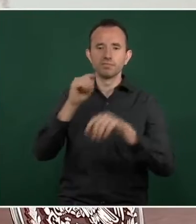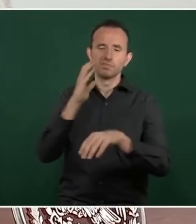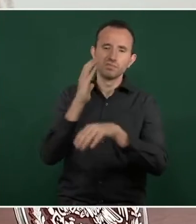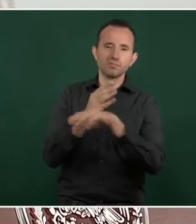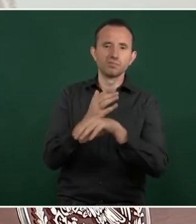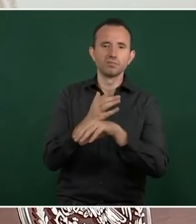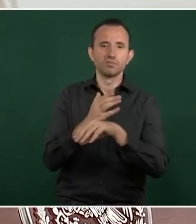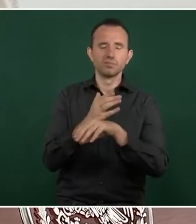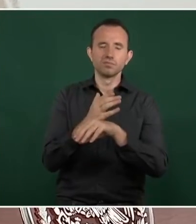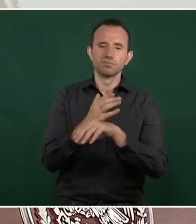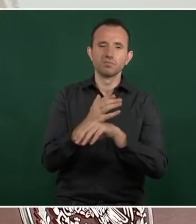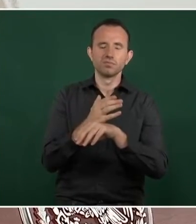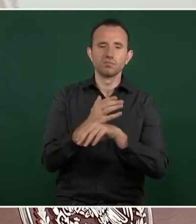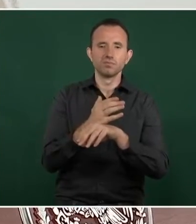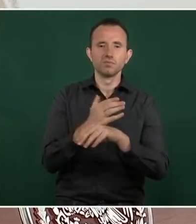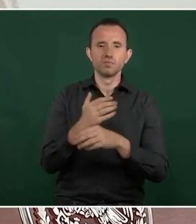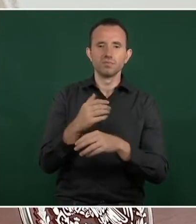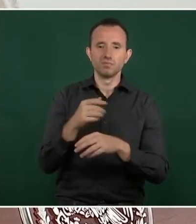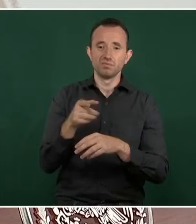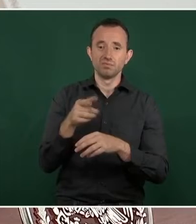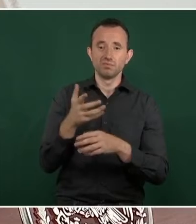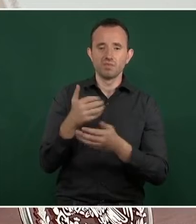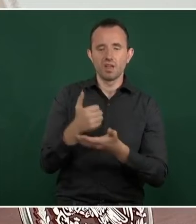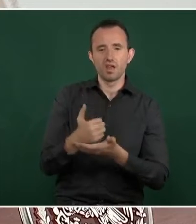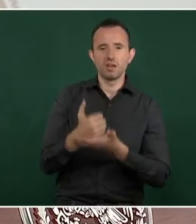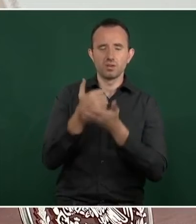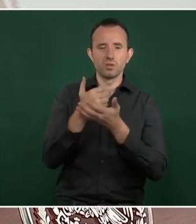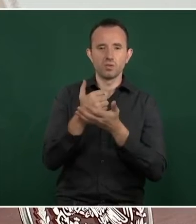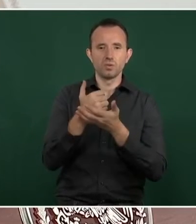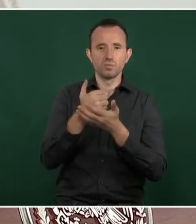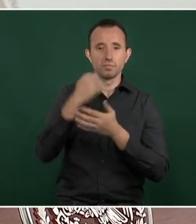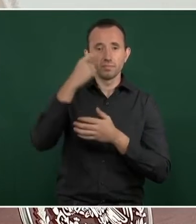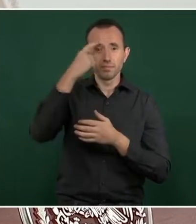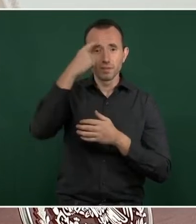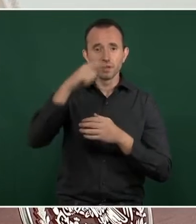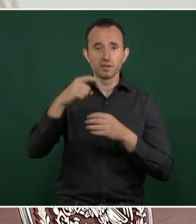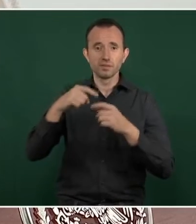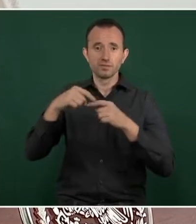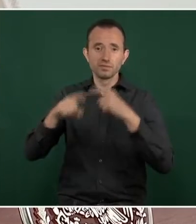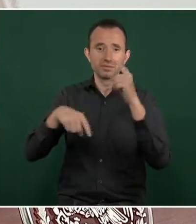pues ayuda para la no repetición,